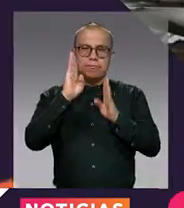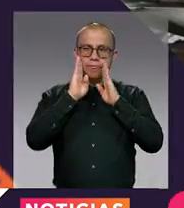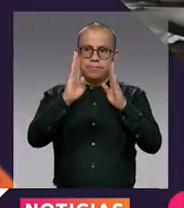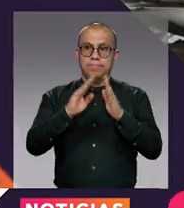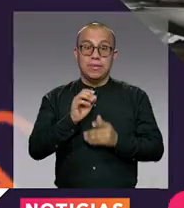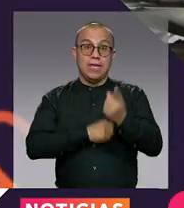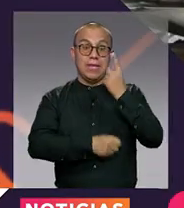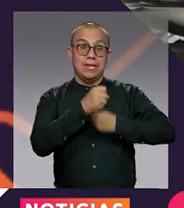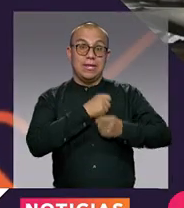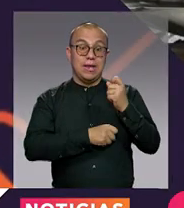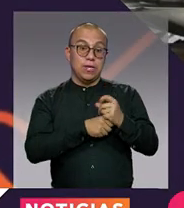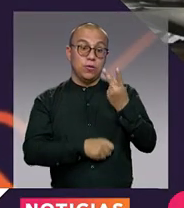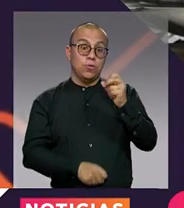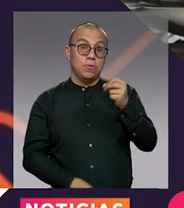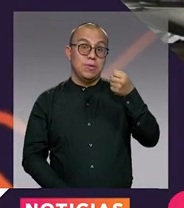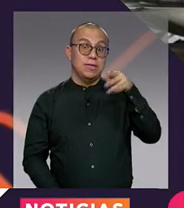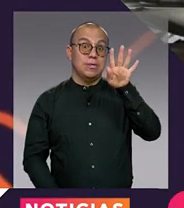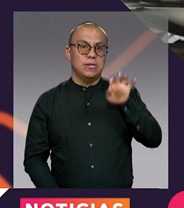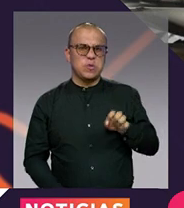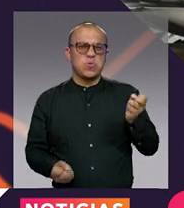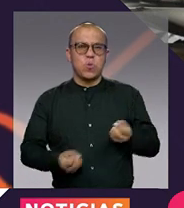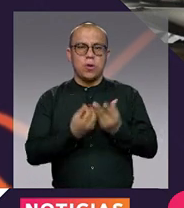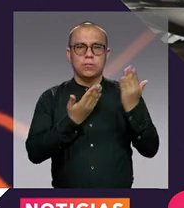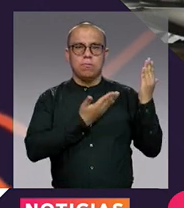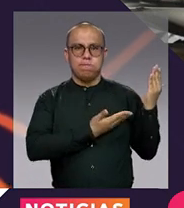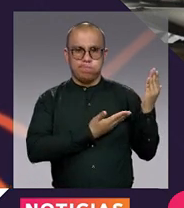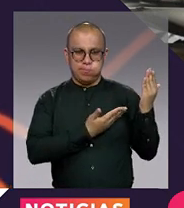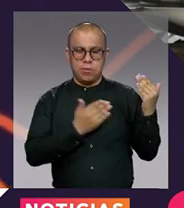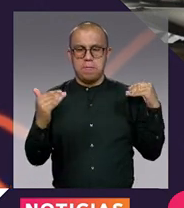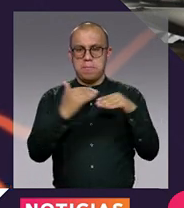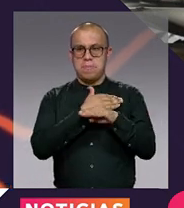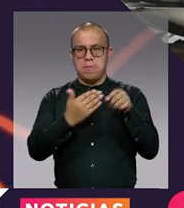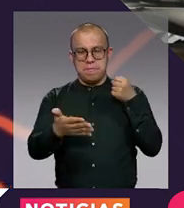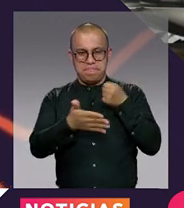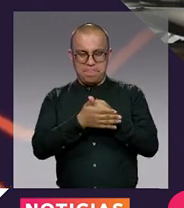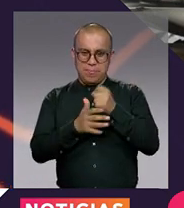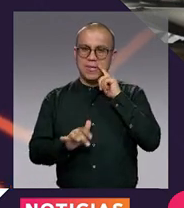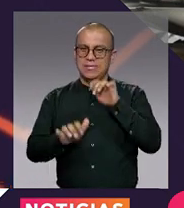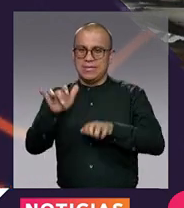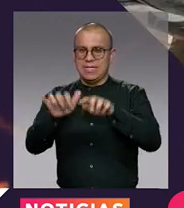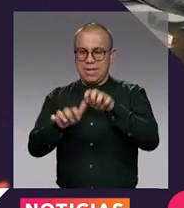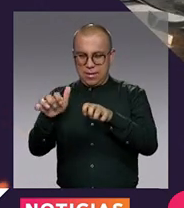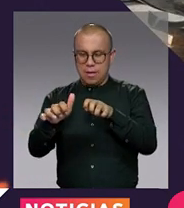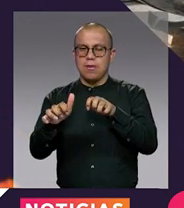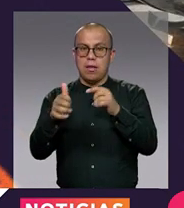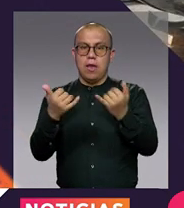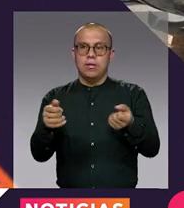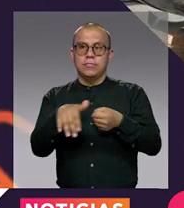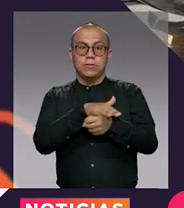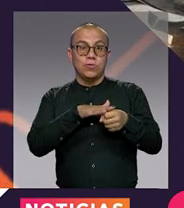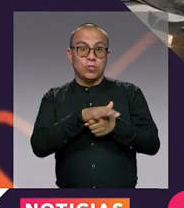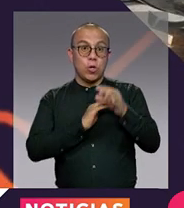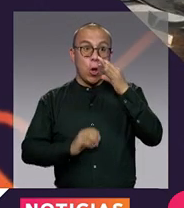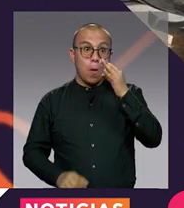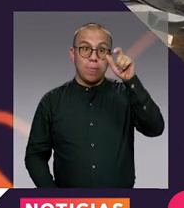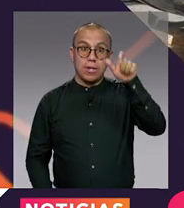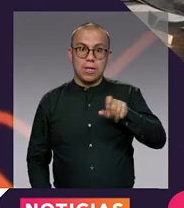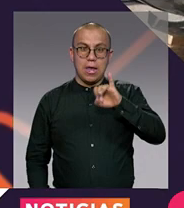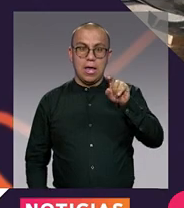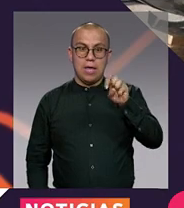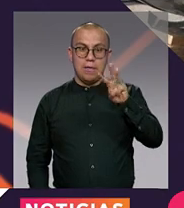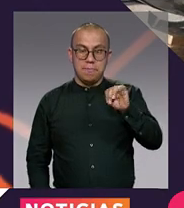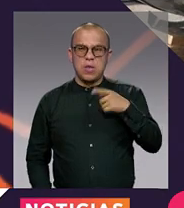En el año 2019 hubo 505 fatalidades en las vías, según la Secretaría de Movilidad. El caso de Jaime hace parte de